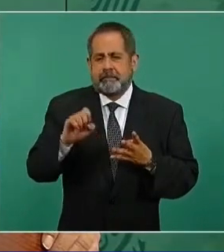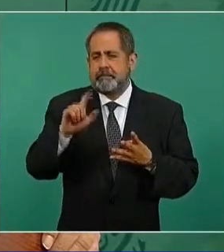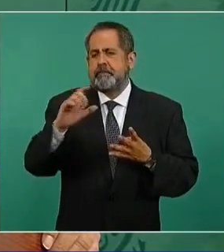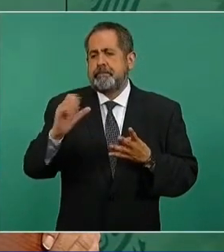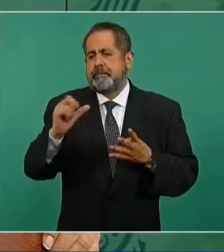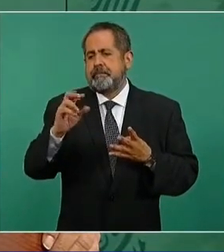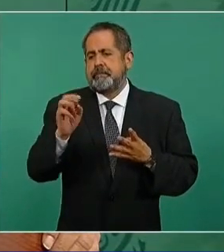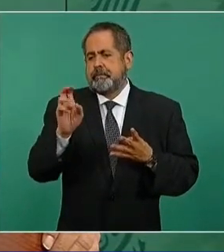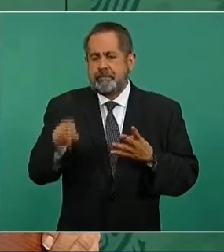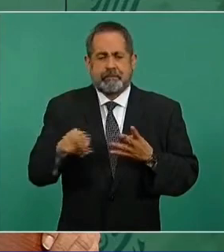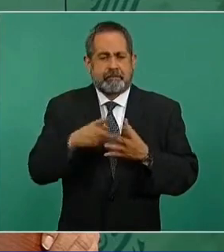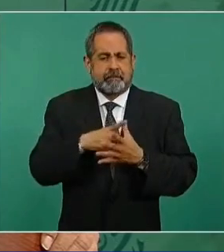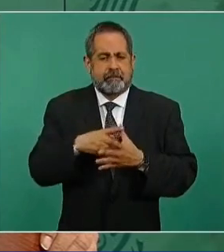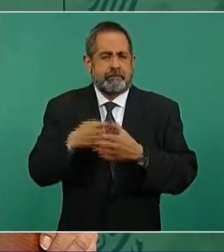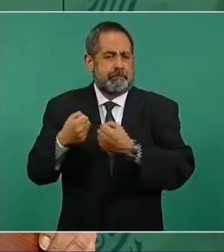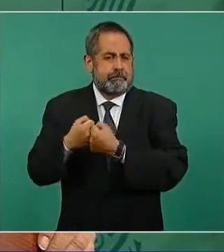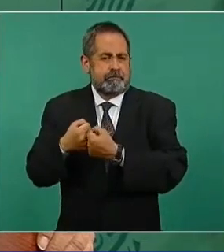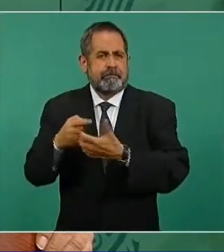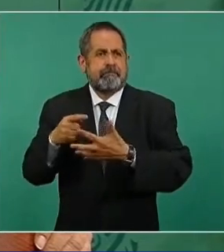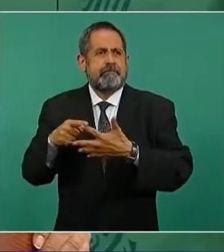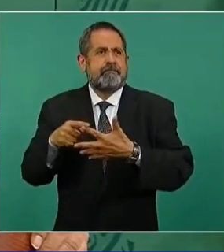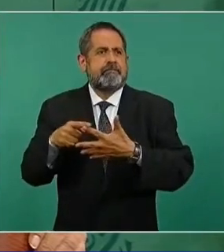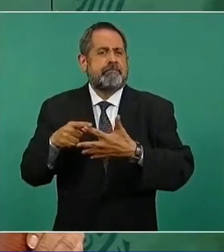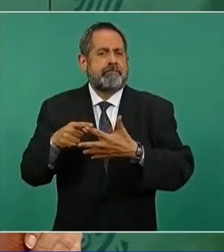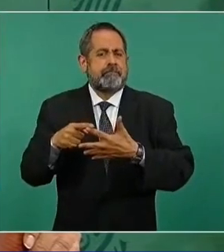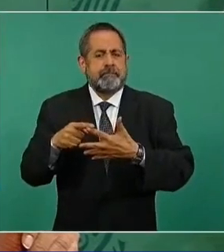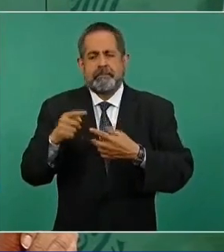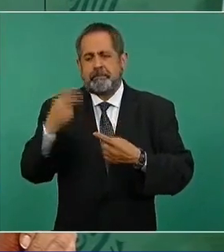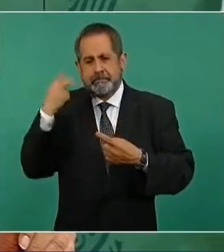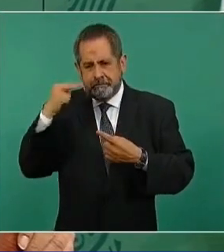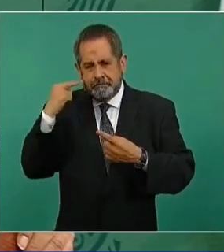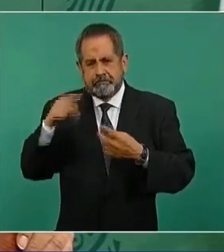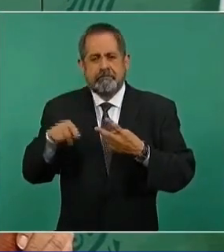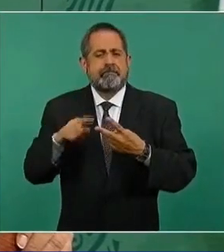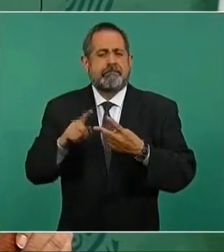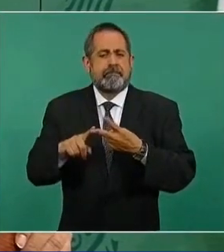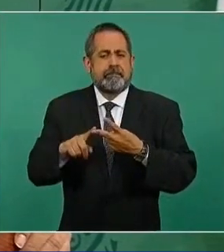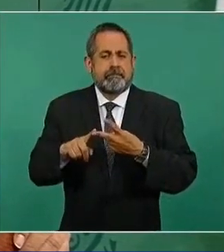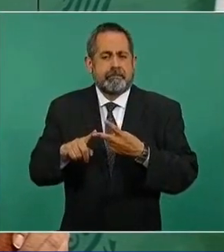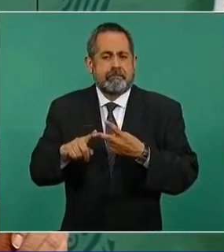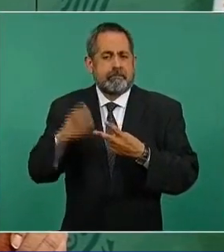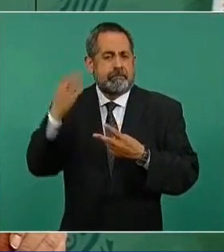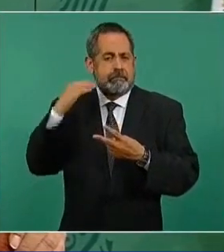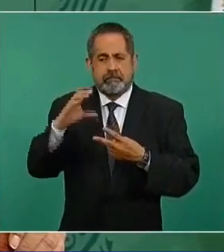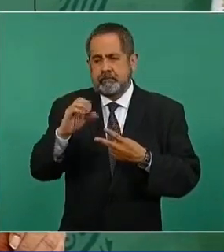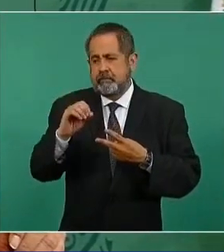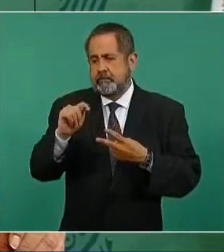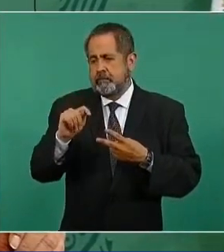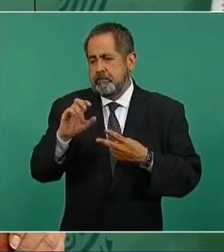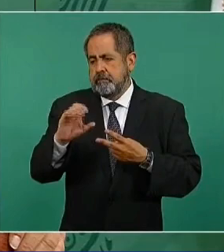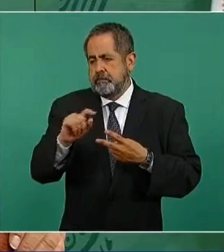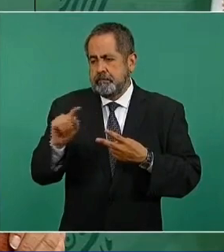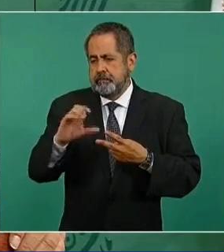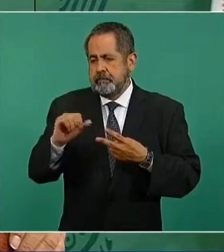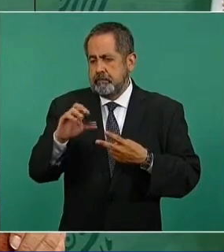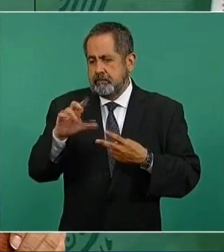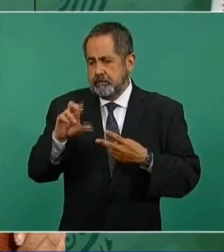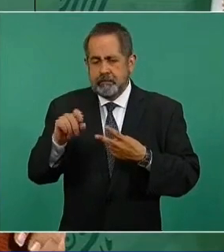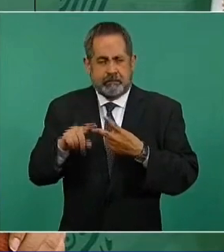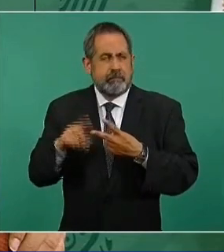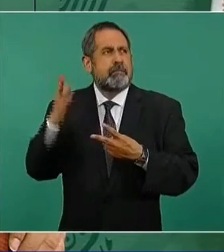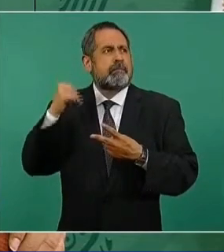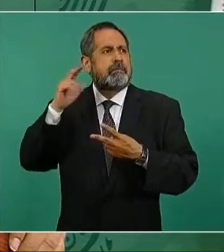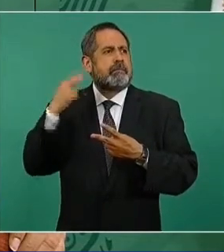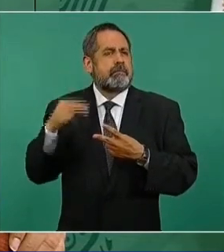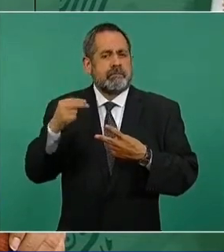Carmen, Frontera, Veracruz, antes Coatzacoalcos, se